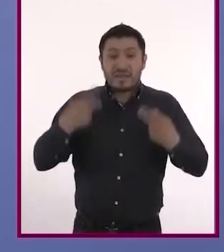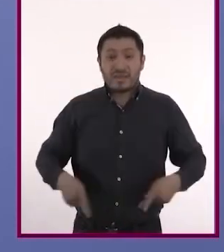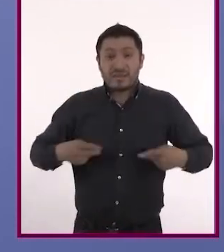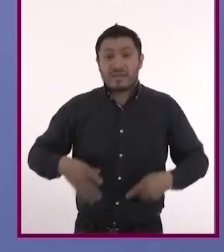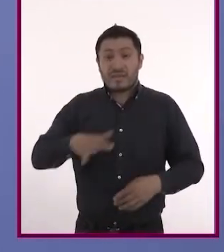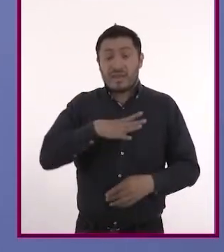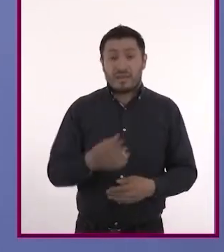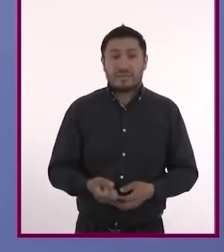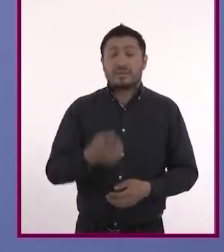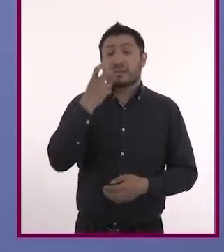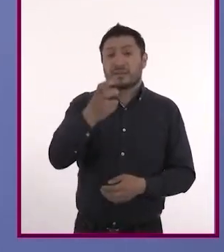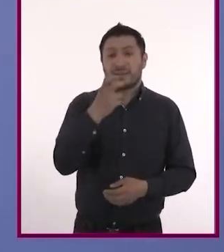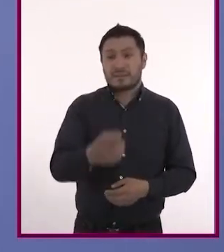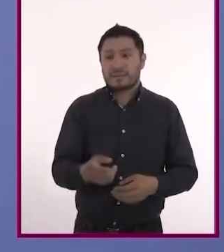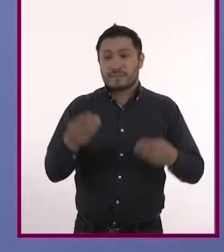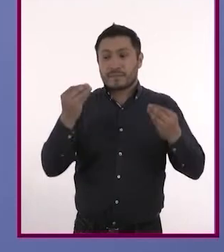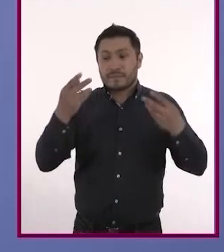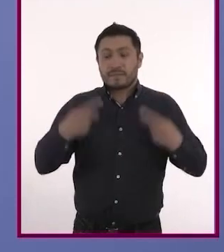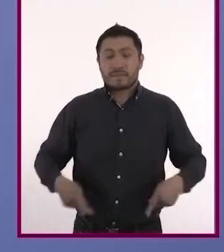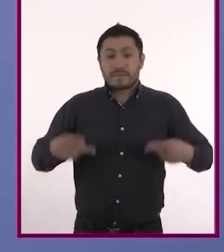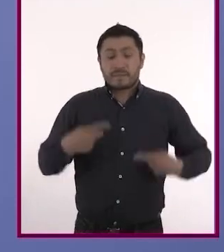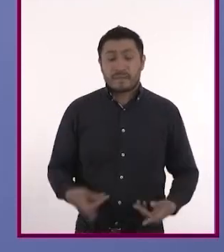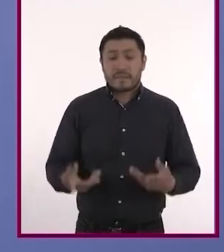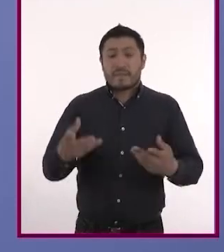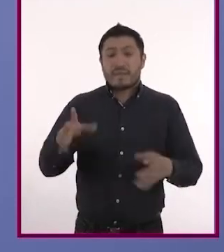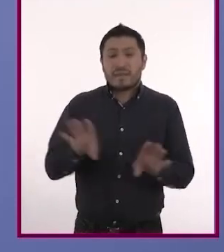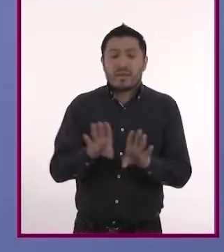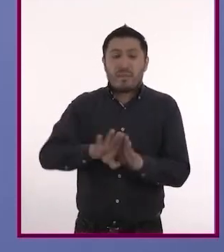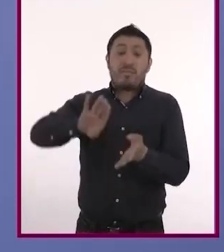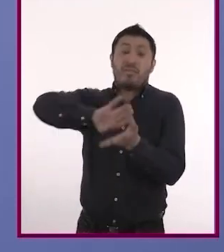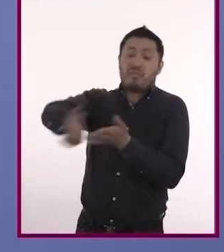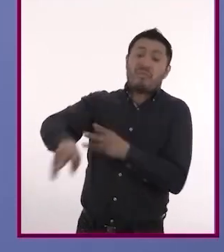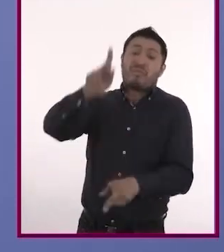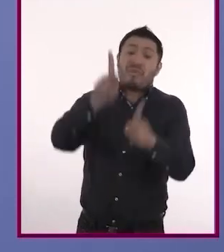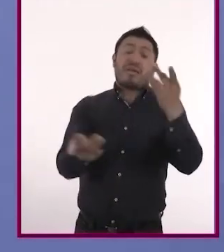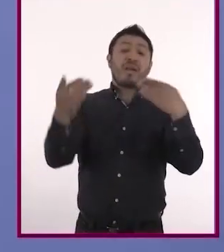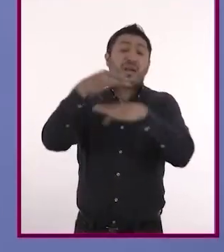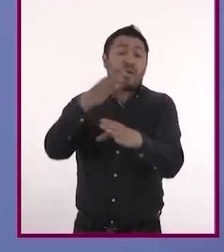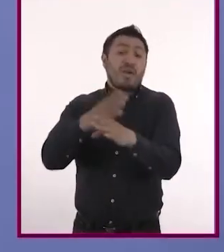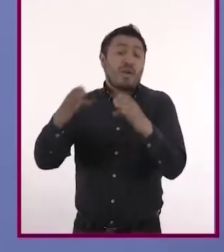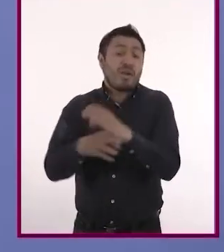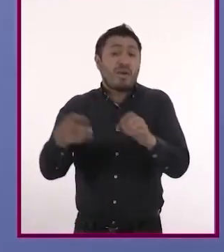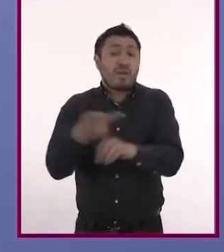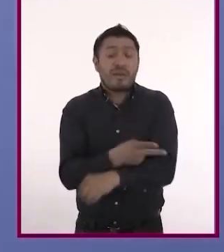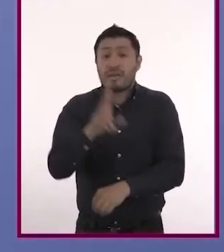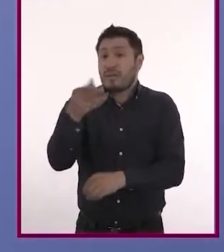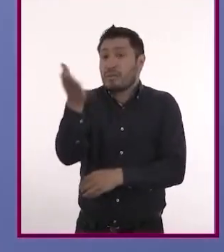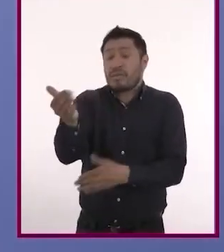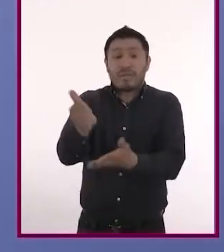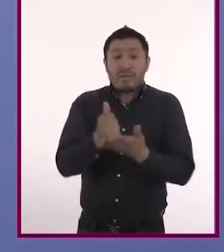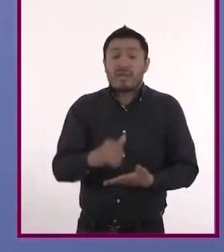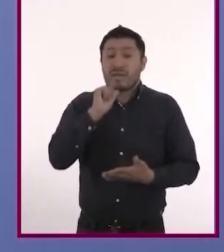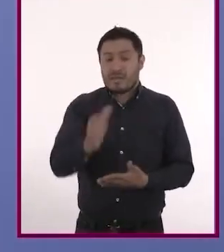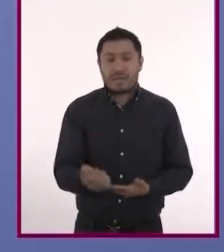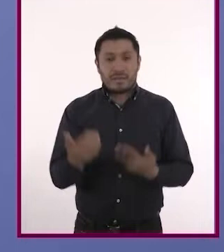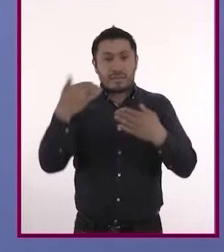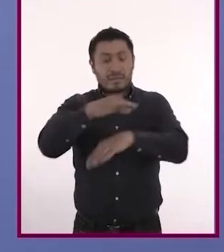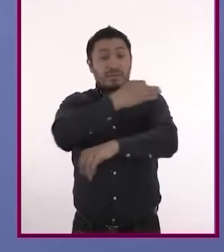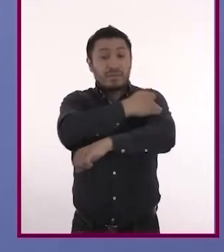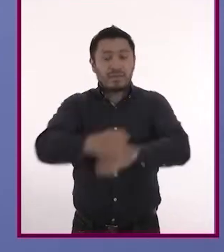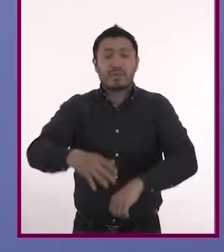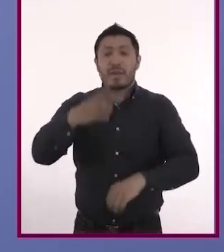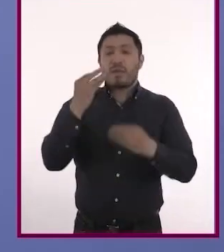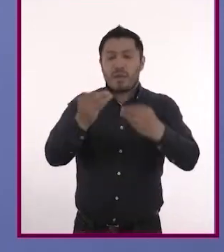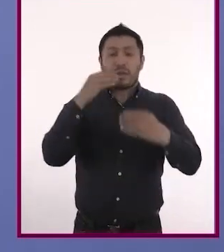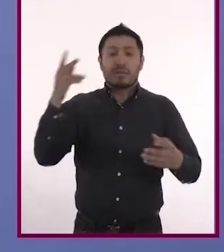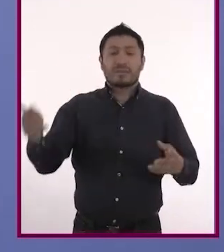le impone. Es por ello que la mayoría de las personas evitan hablar de lo que está pasando, no piden ayuda. En el ámbito familiar, muchas veces